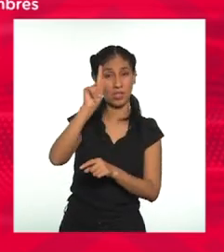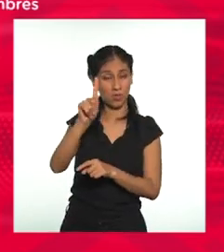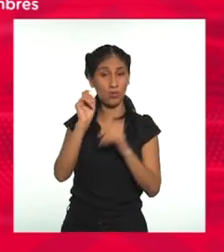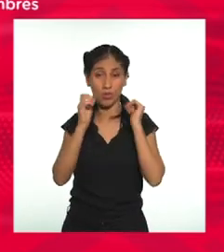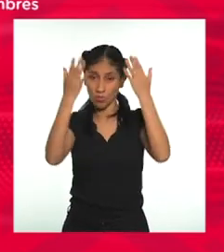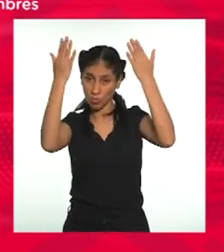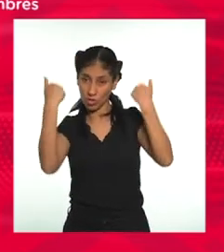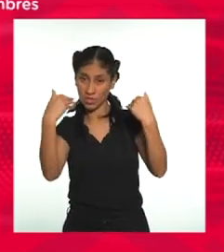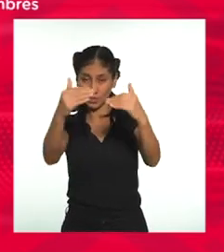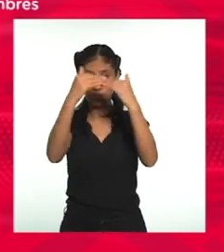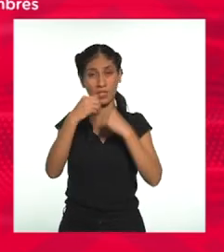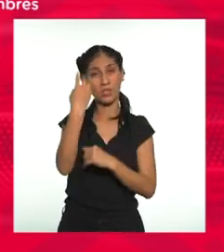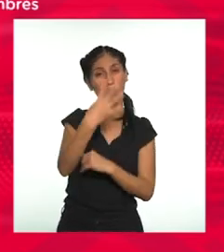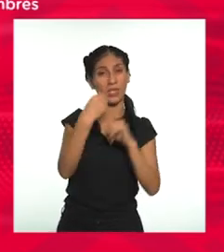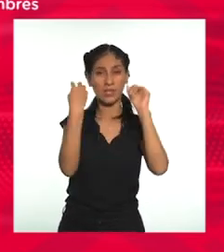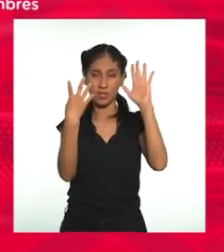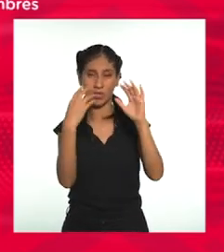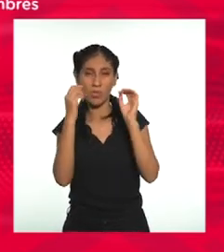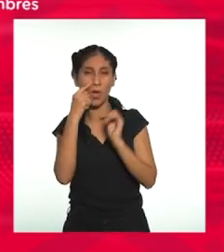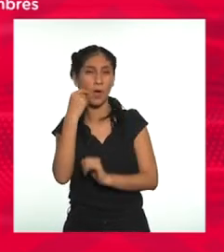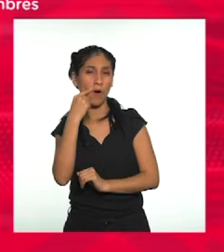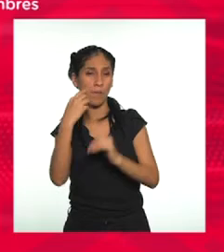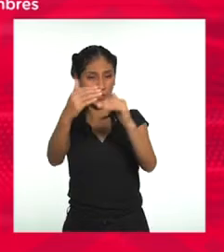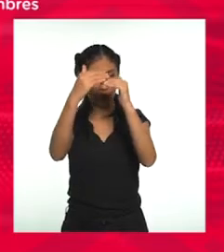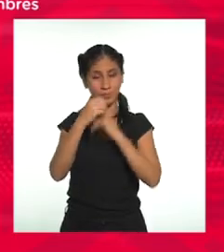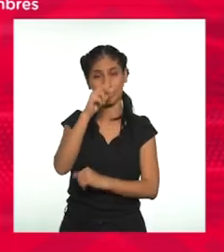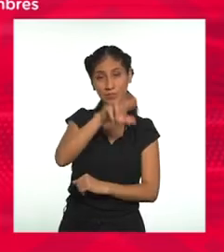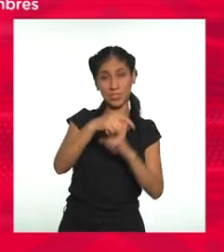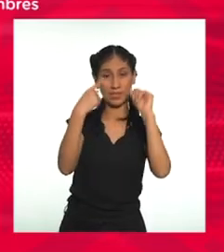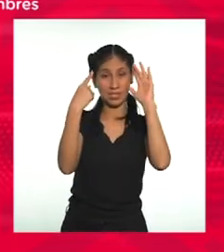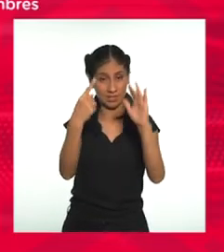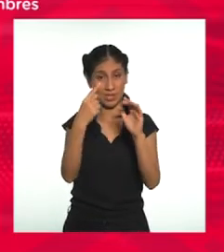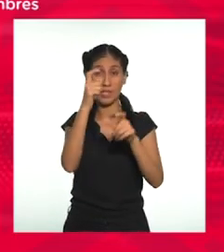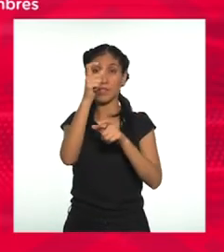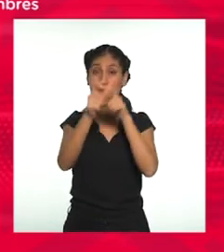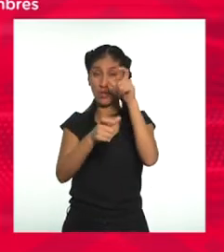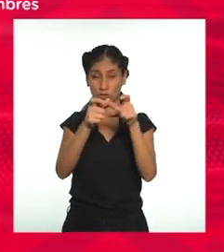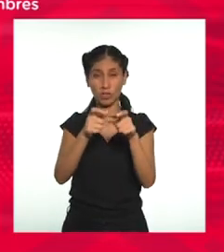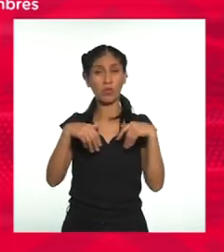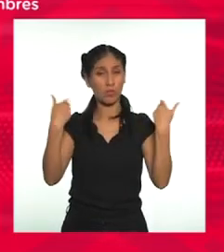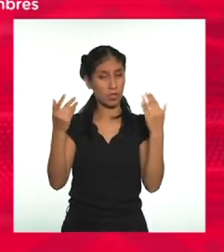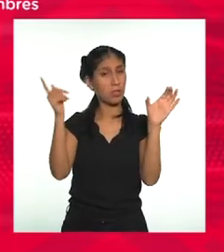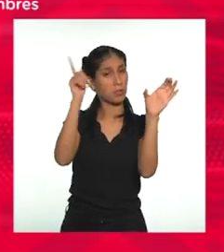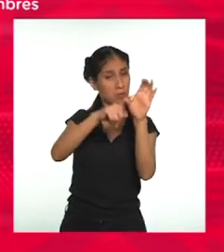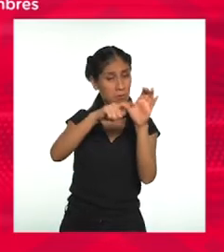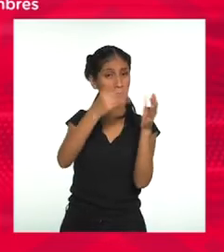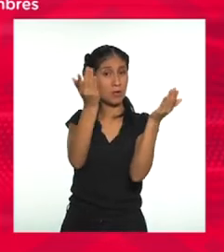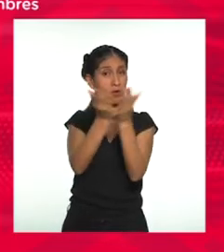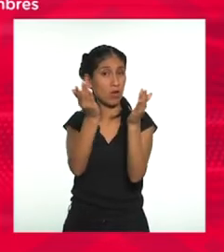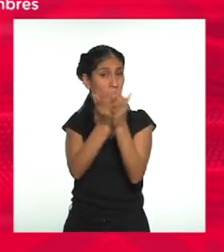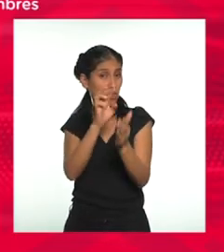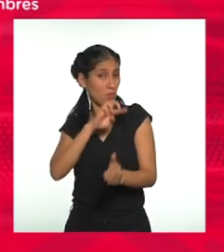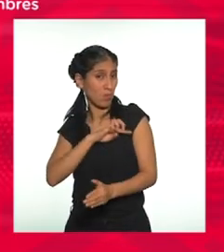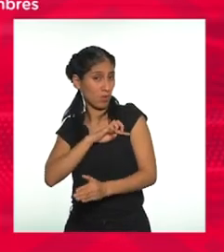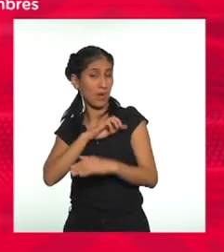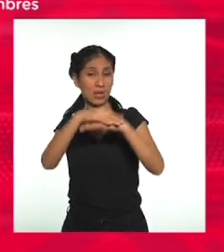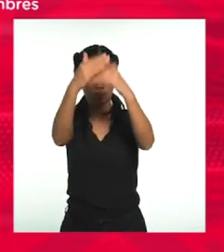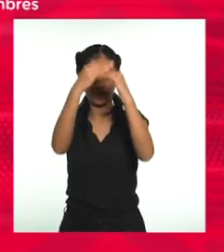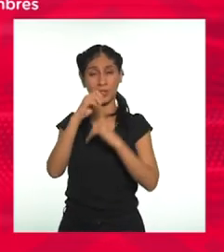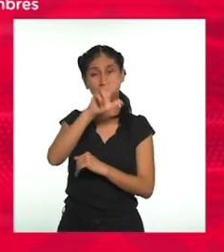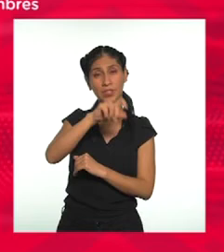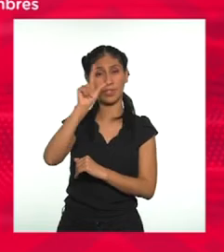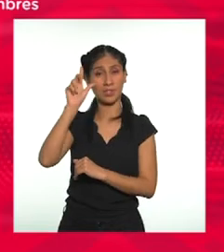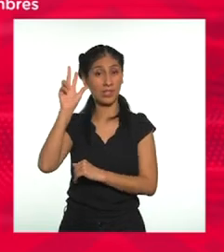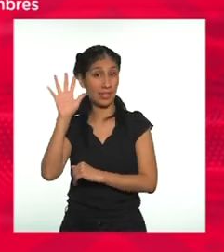y 49 hombres. 36 accederían a la educación primaria, 35